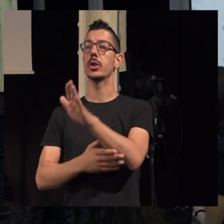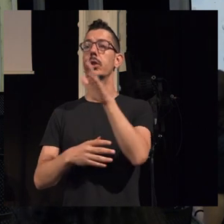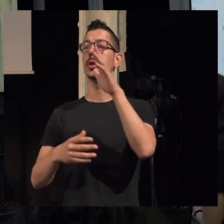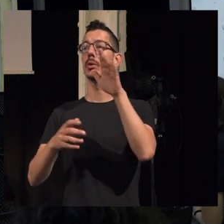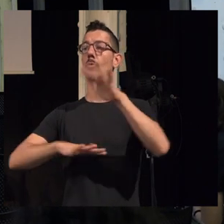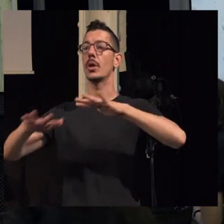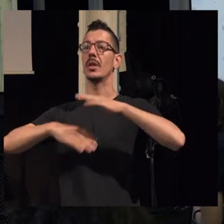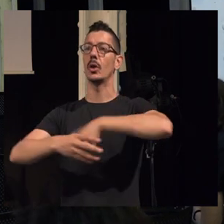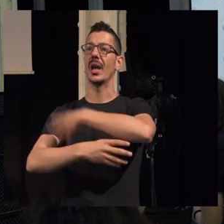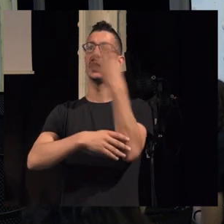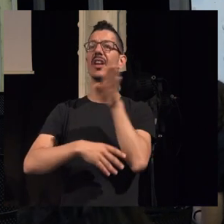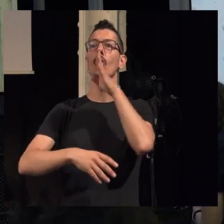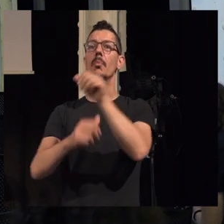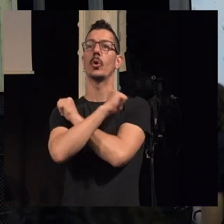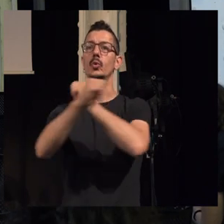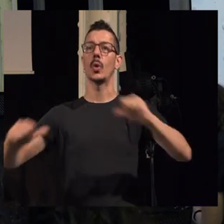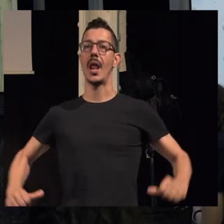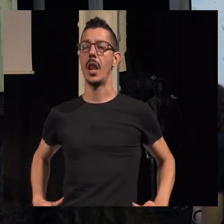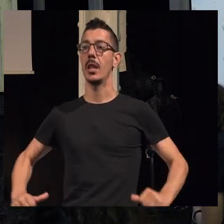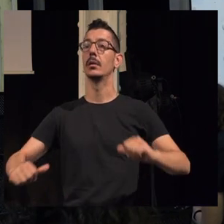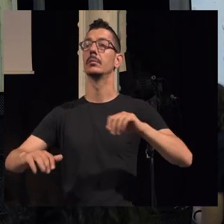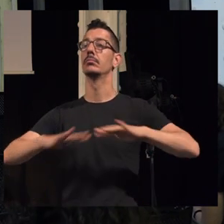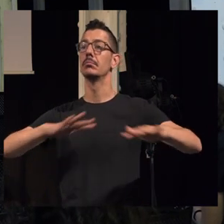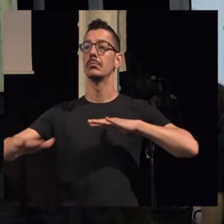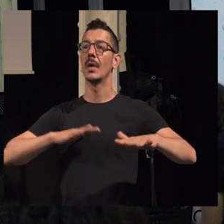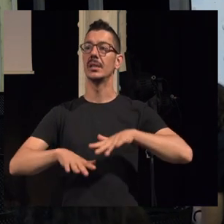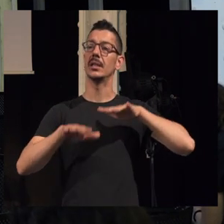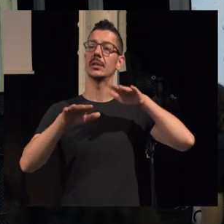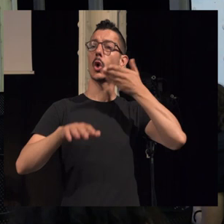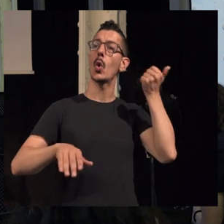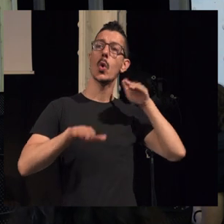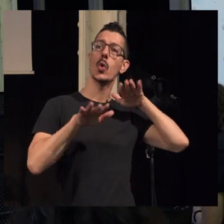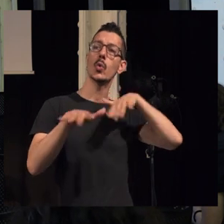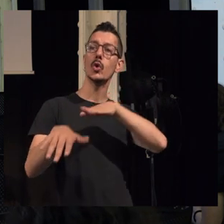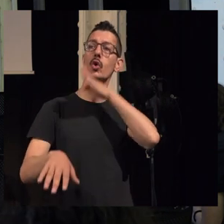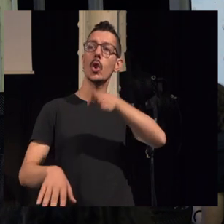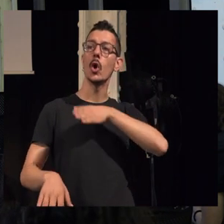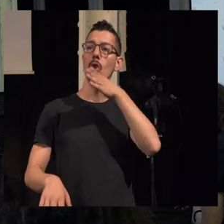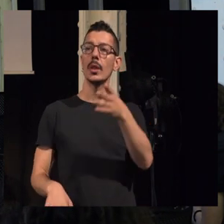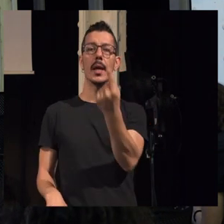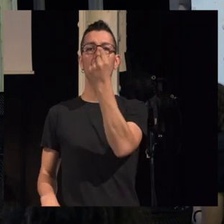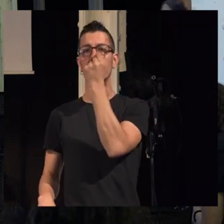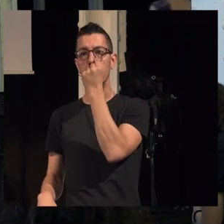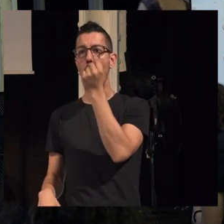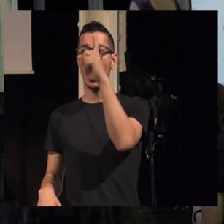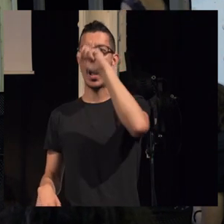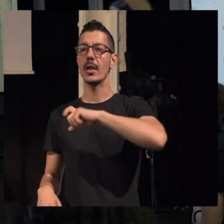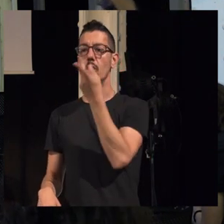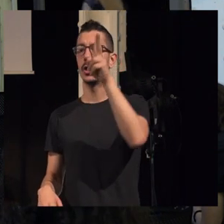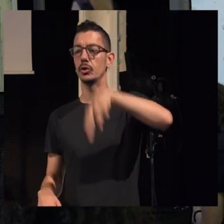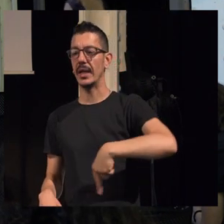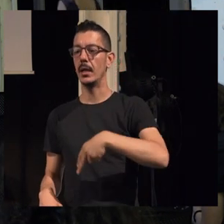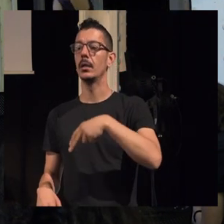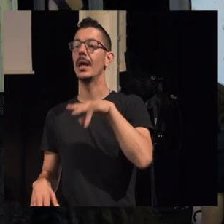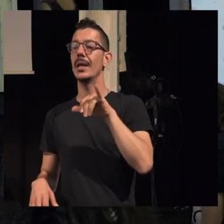en Portugal. Ha impulsado las marchas del orgullo en Lisboa en el 2000 y de Oporto en el